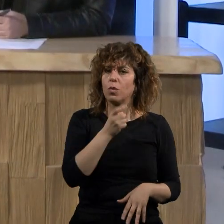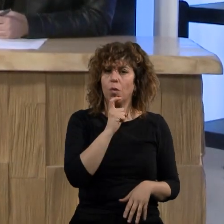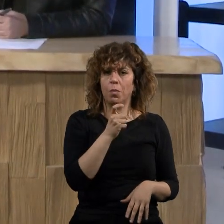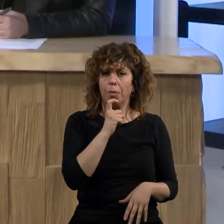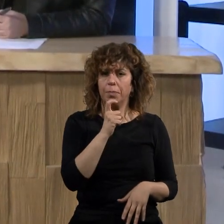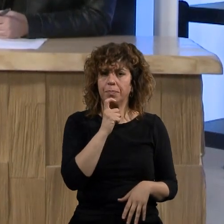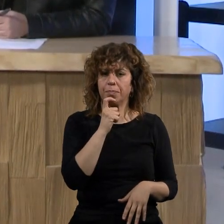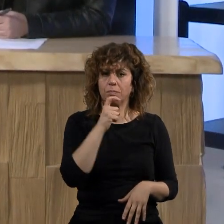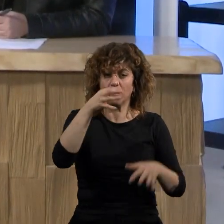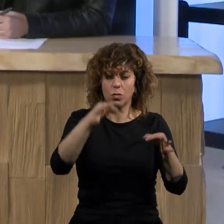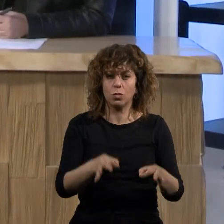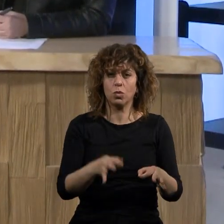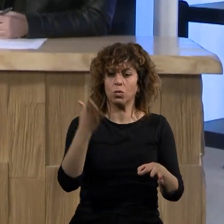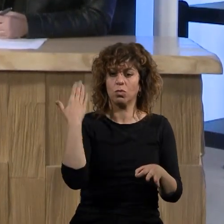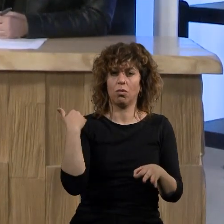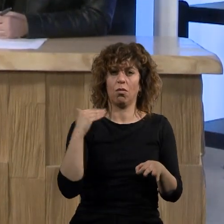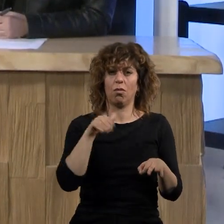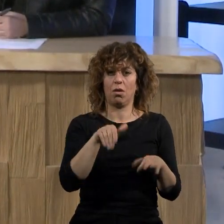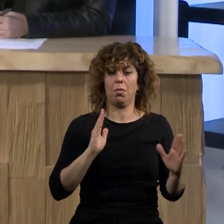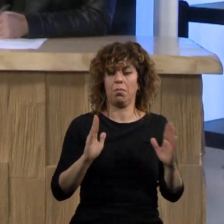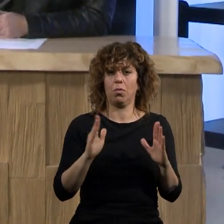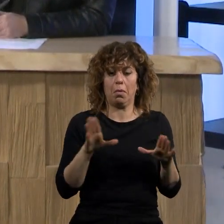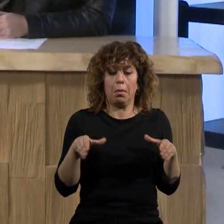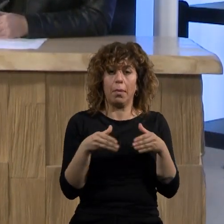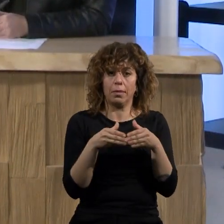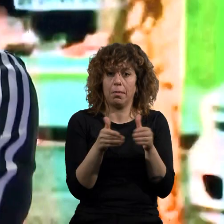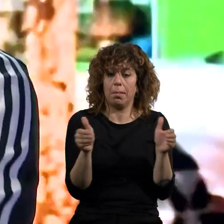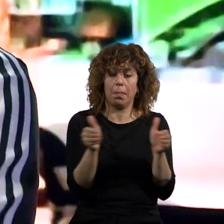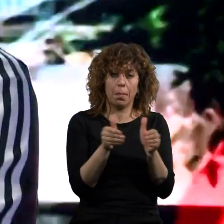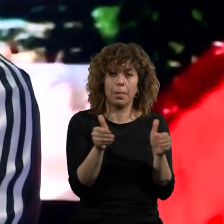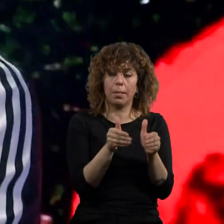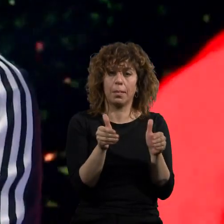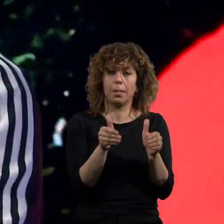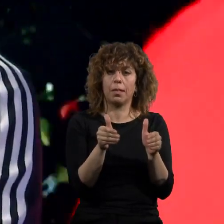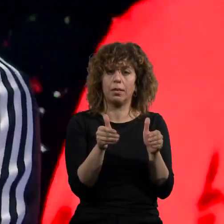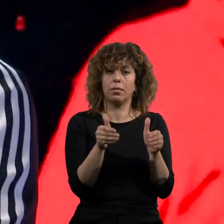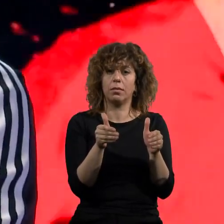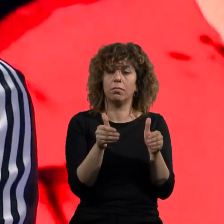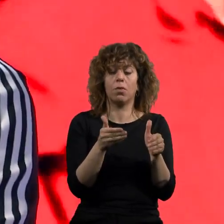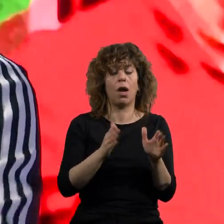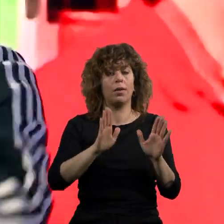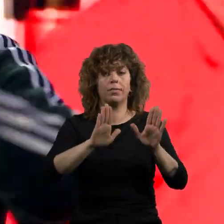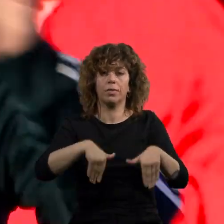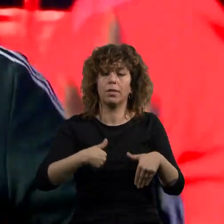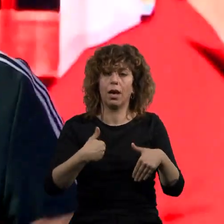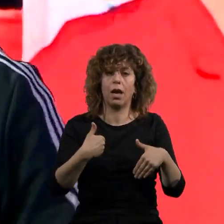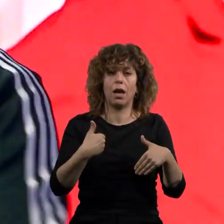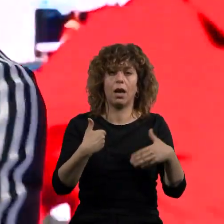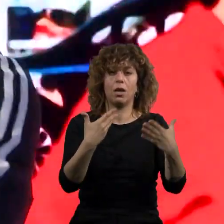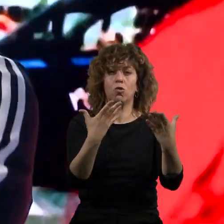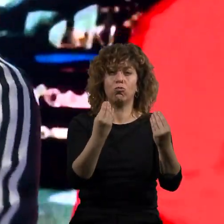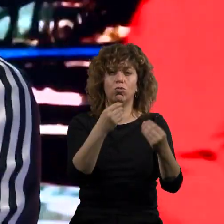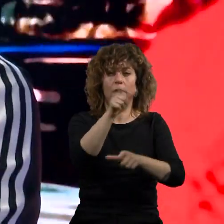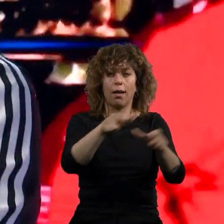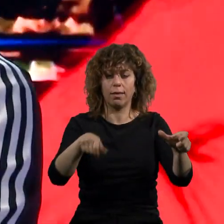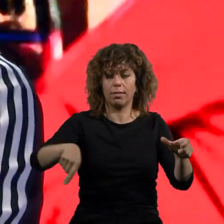ese momento de bandas como nosotros, que éramos pues, bandas pequeñitas, ¿no? Y nos involucramos también con mucha gente que estaría en